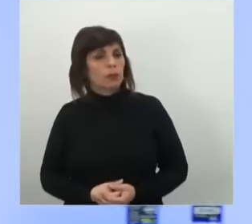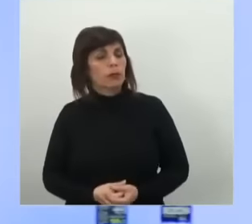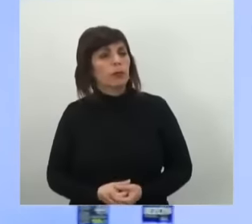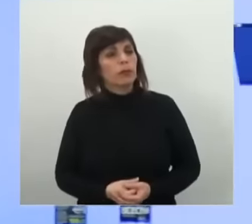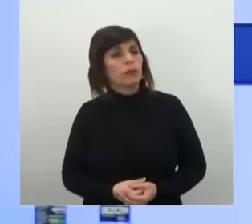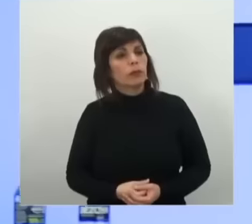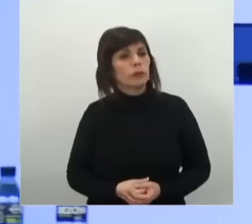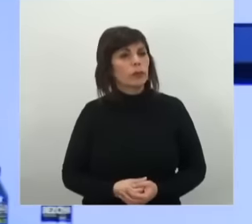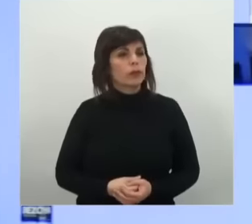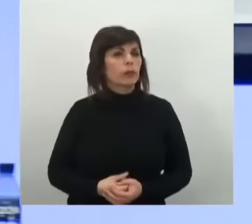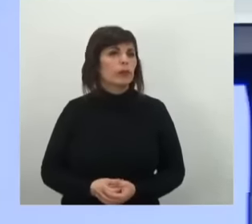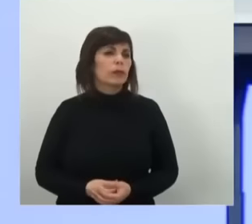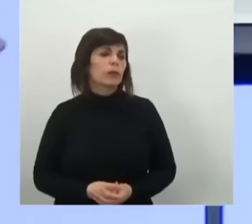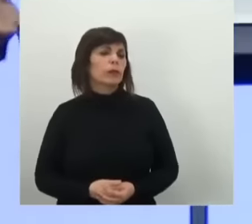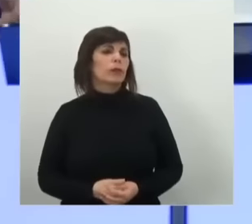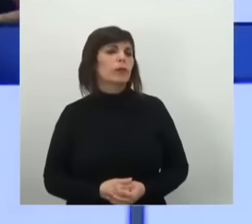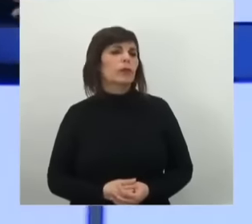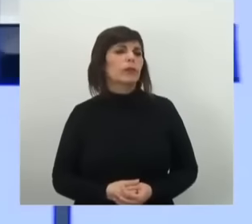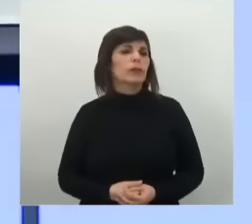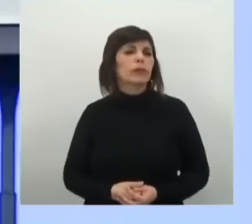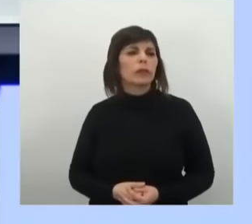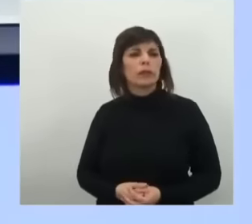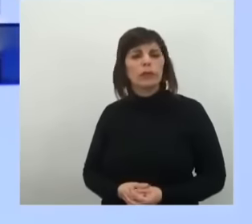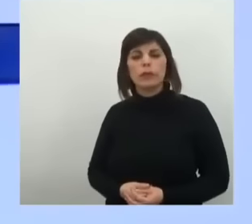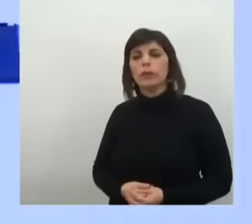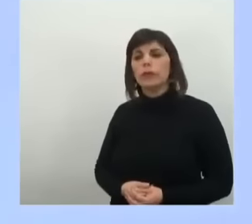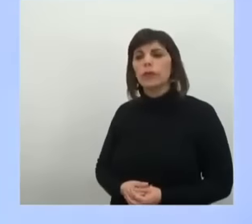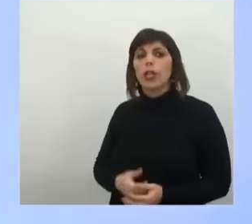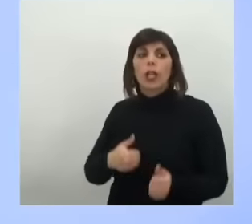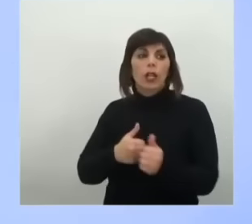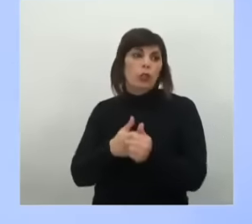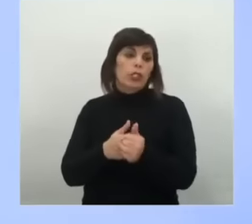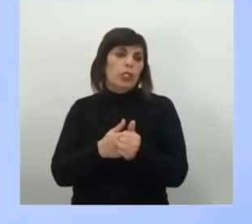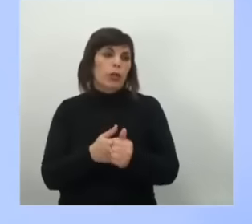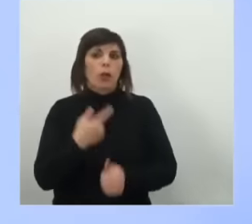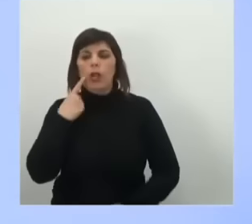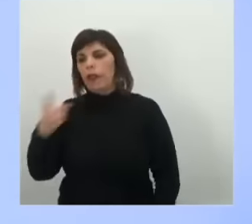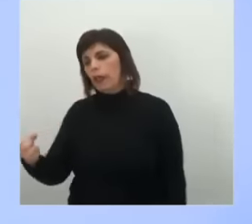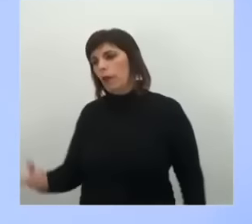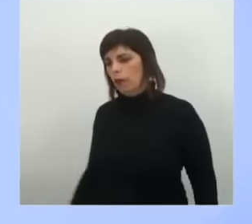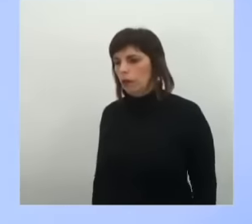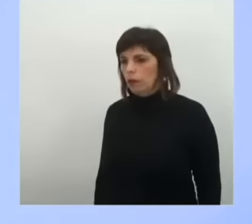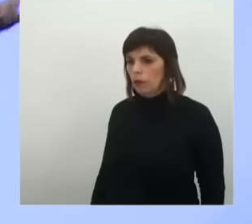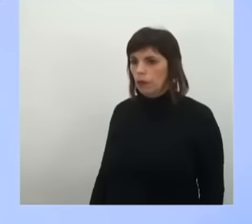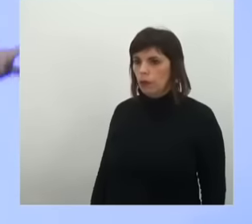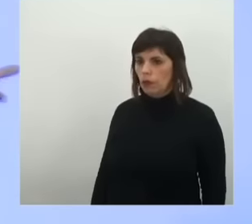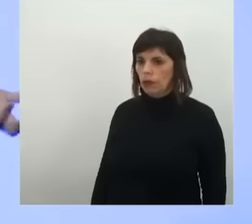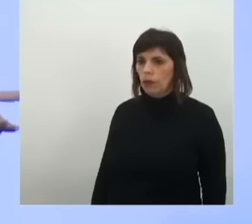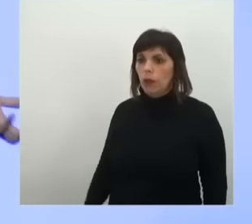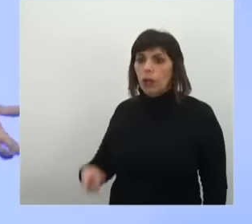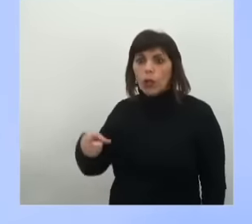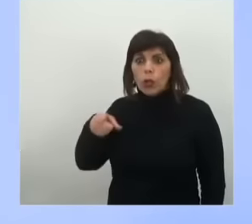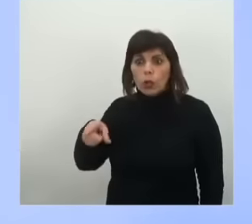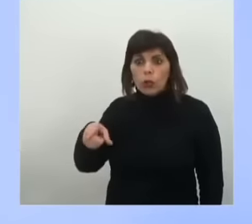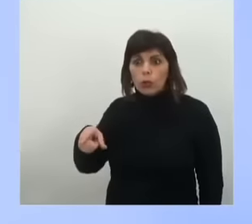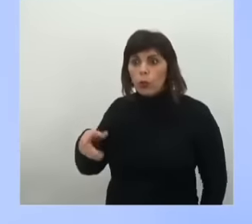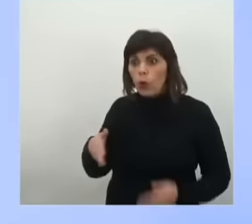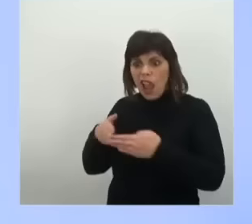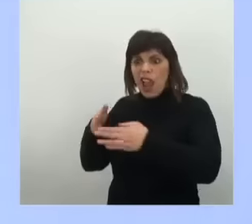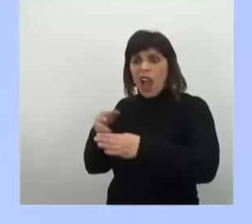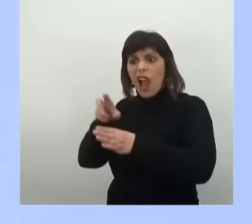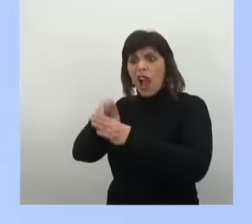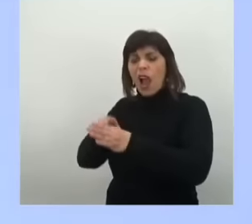cuenta Y entonces ellos Qué le dijeron Ay tú en otras palabras le están diciendo tú que que tuviste esta idea de venir acá en la noche